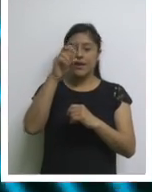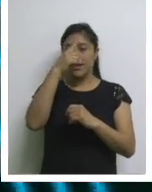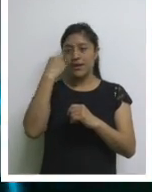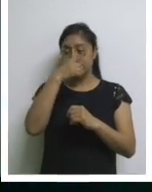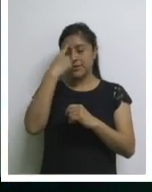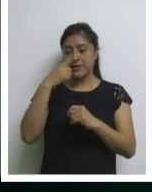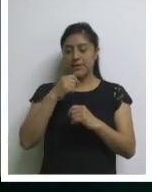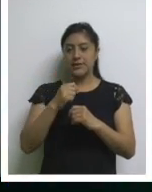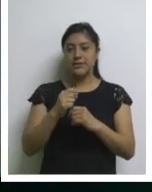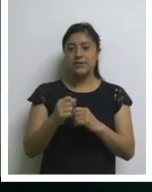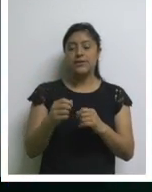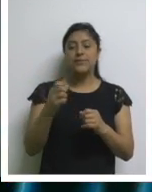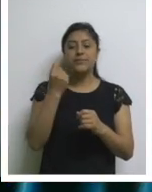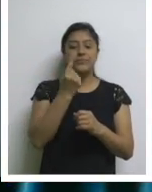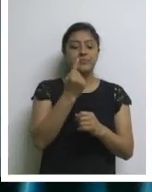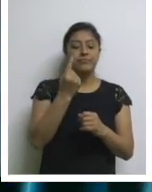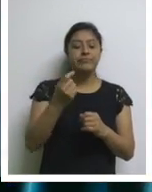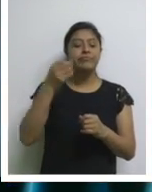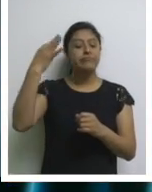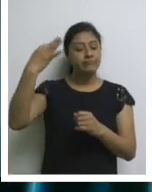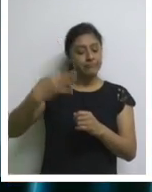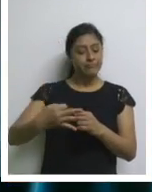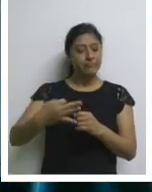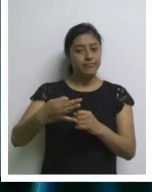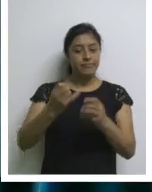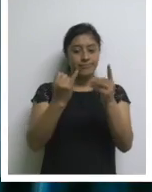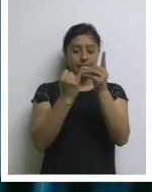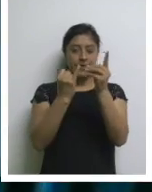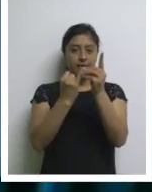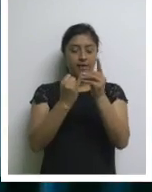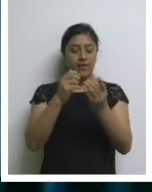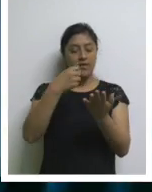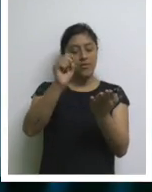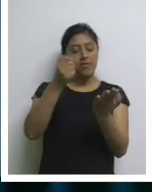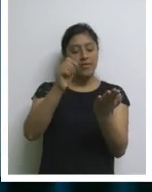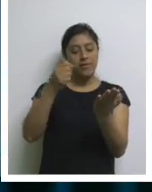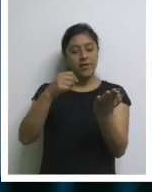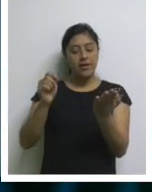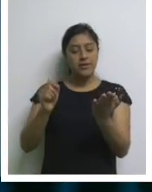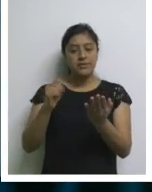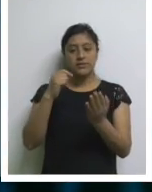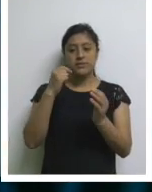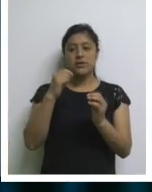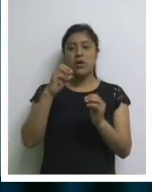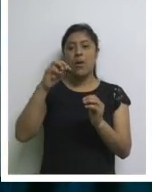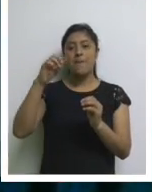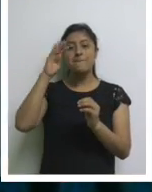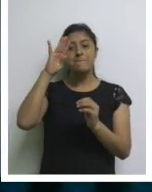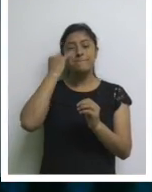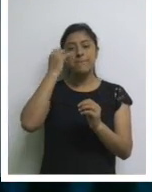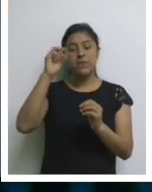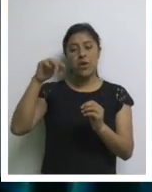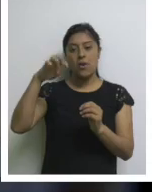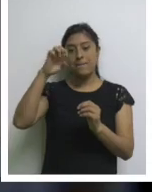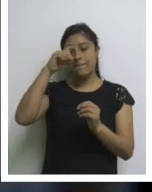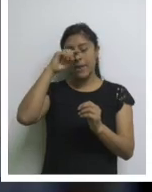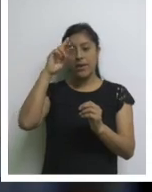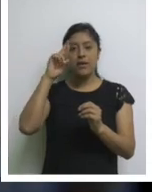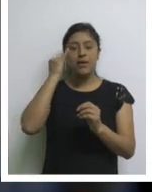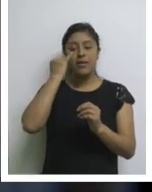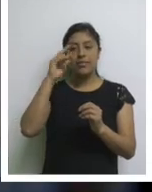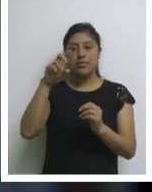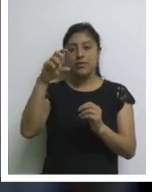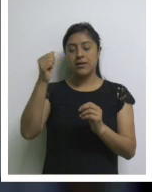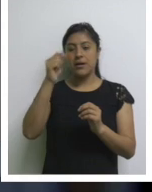en serie, garantizando que cada DPI emitido por RENAP pasa por una verificación biométrica al 100% por los